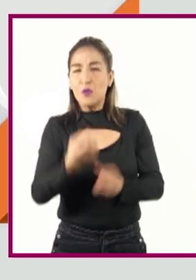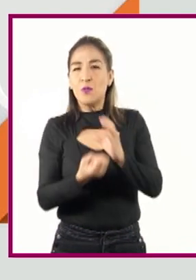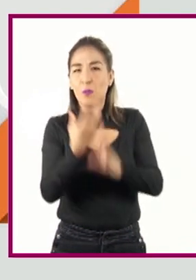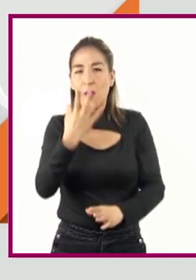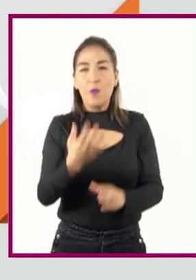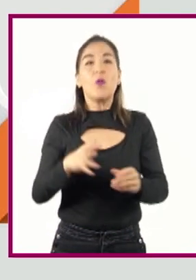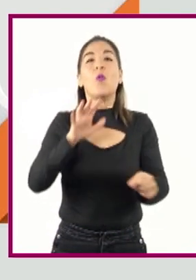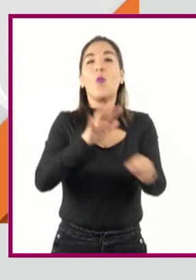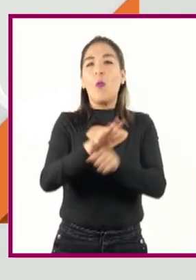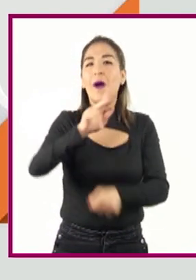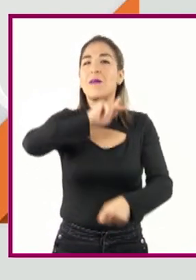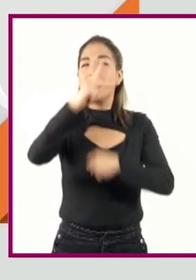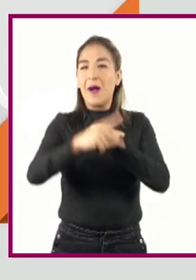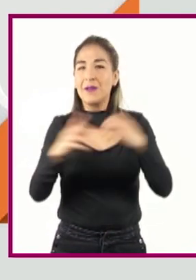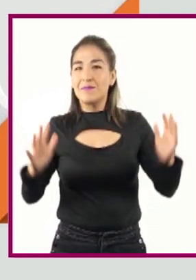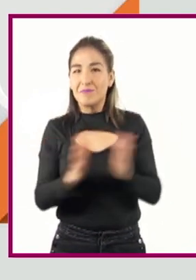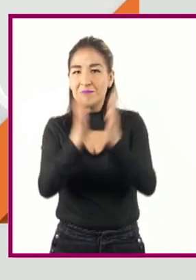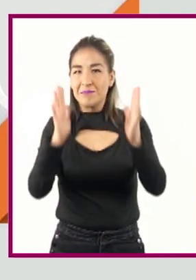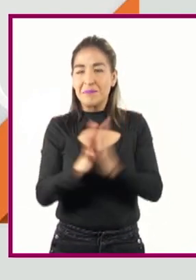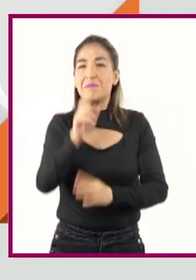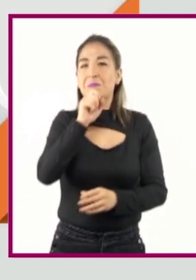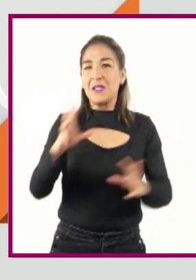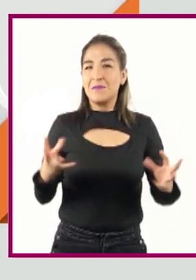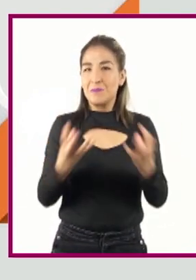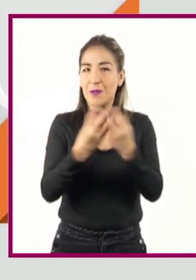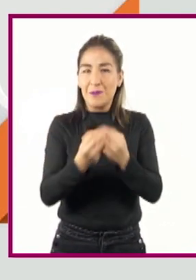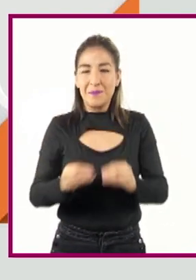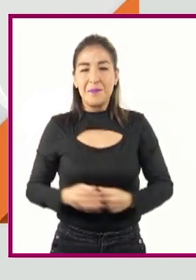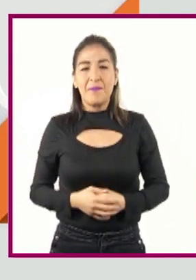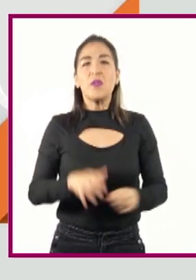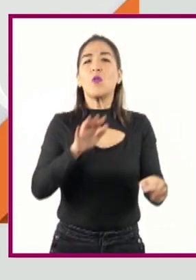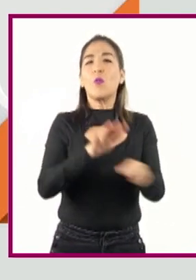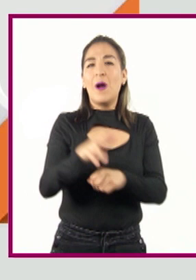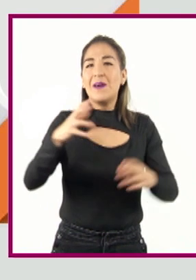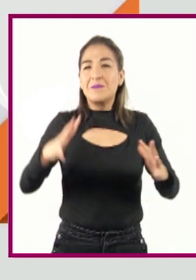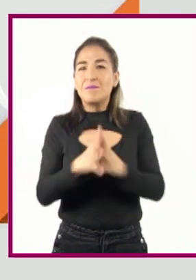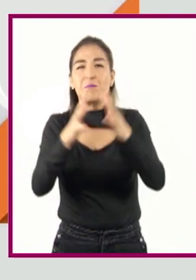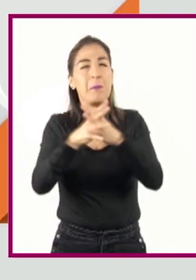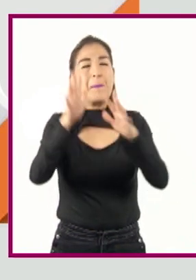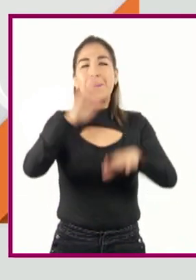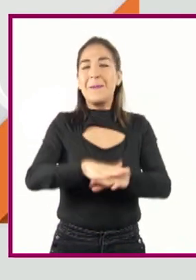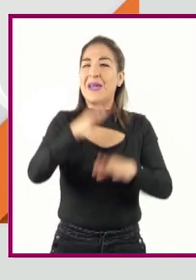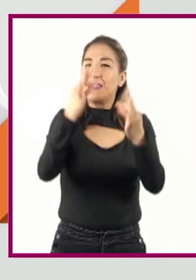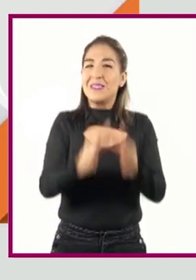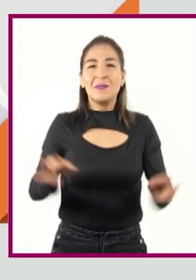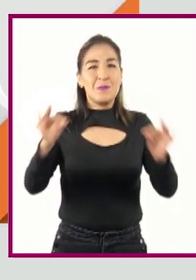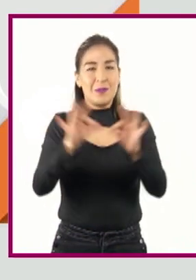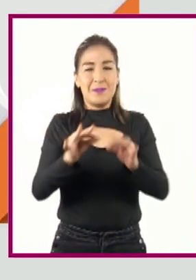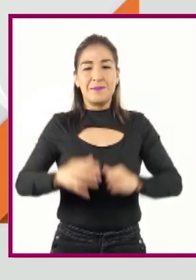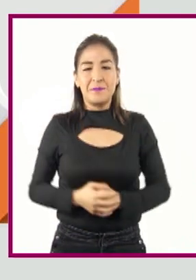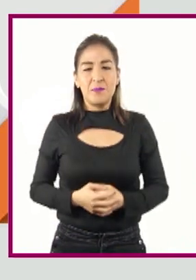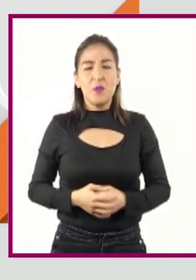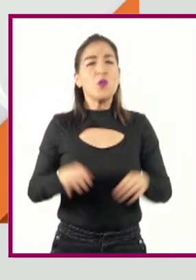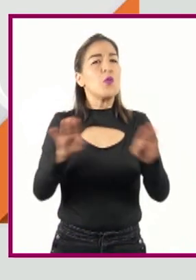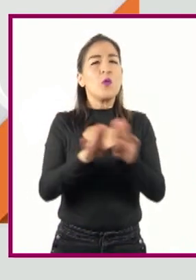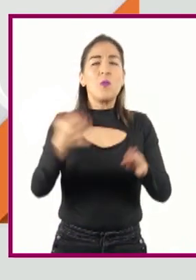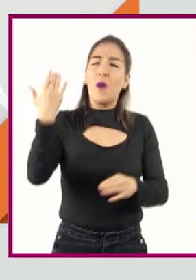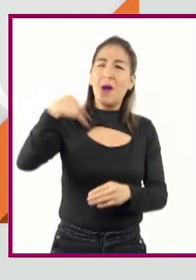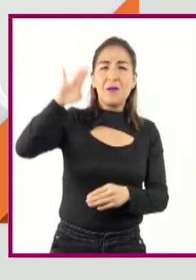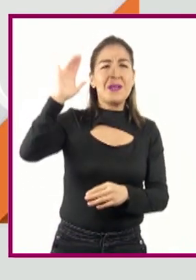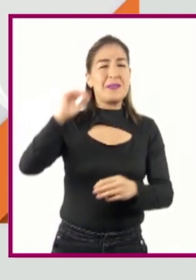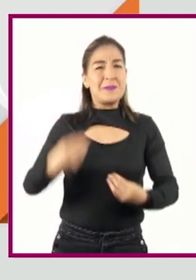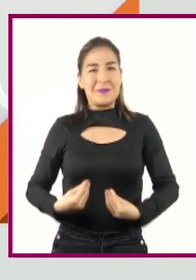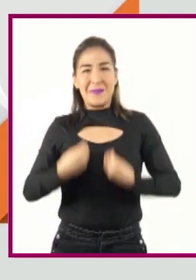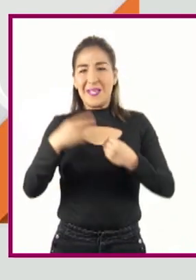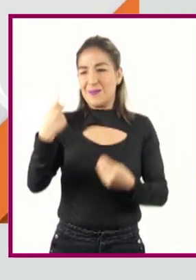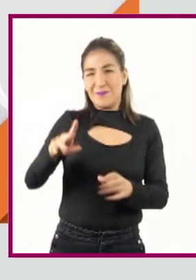en ellas, cuáles fueron los hechos y batallas más importantes, cómo era la vida en las